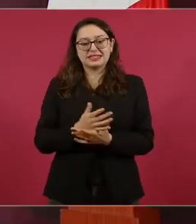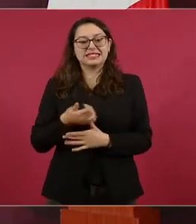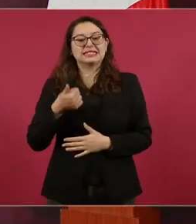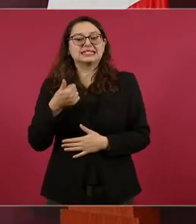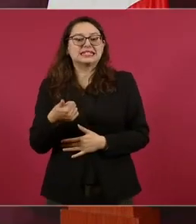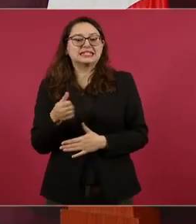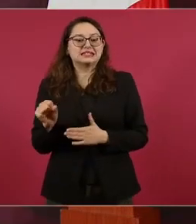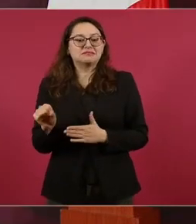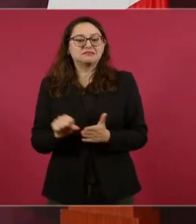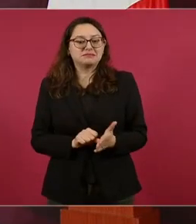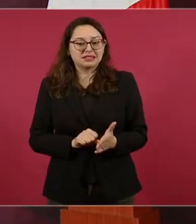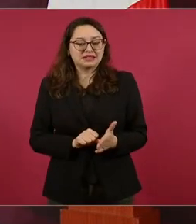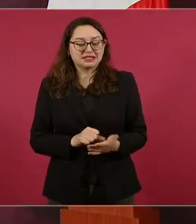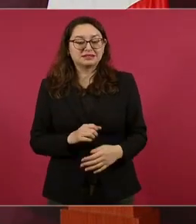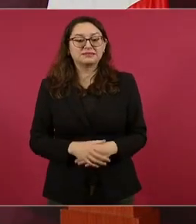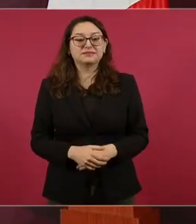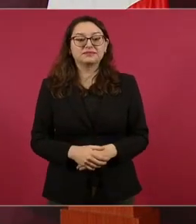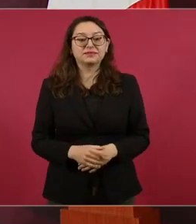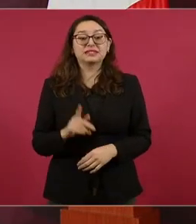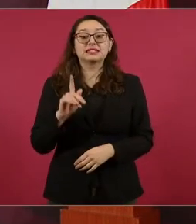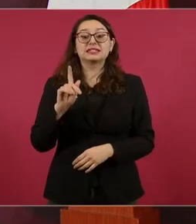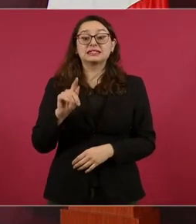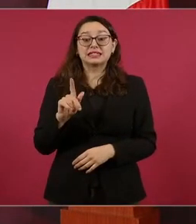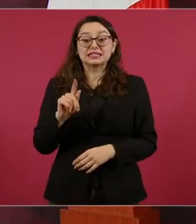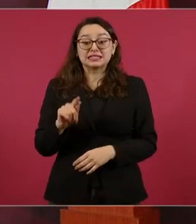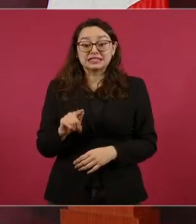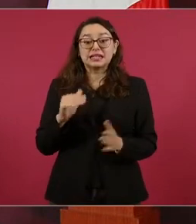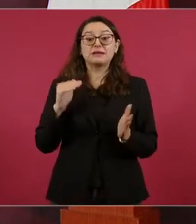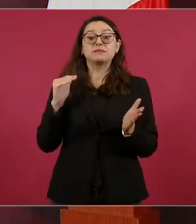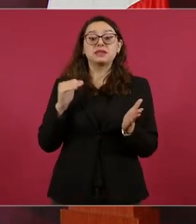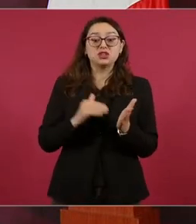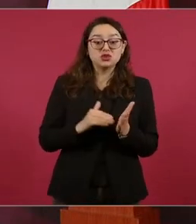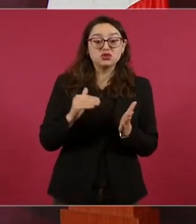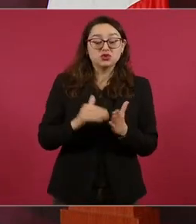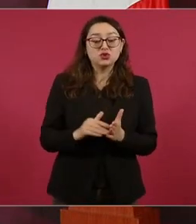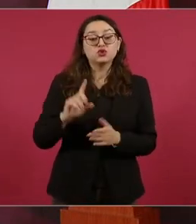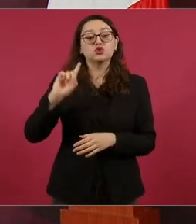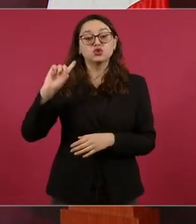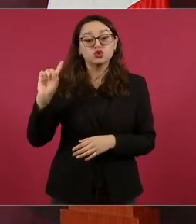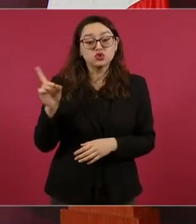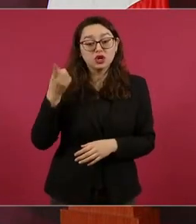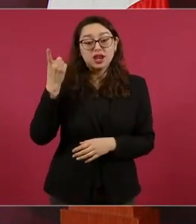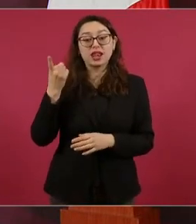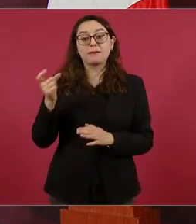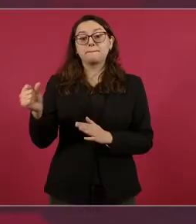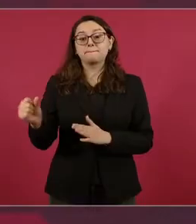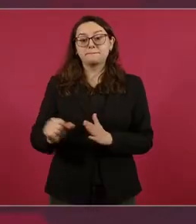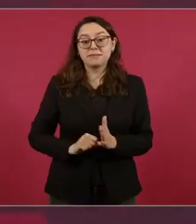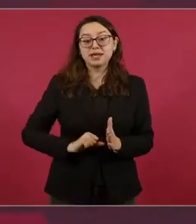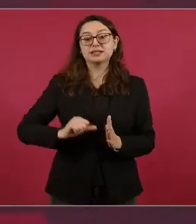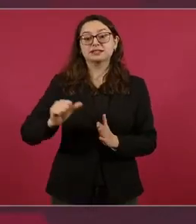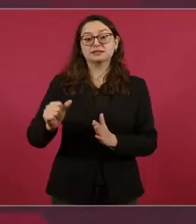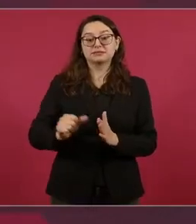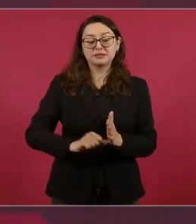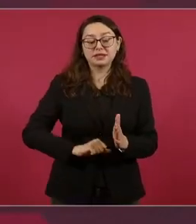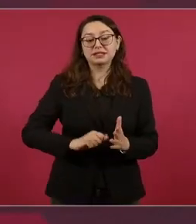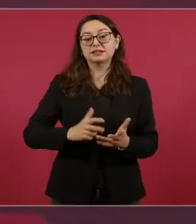meses 70 millones de dólares por